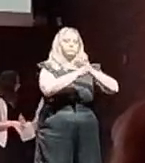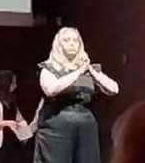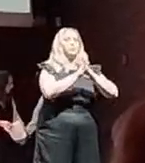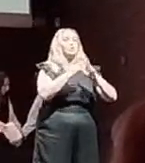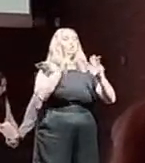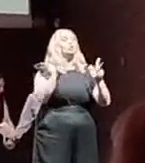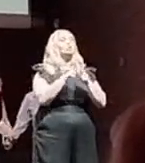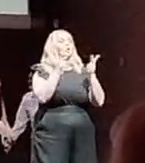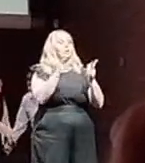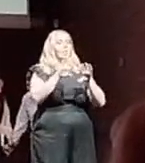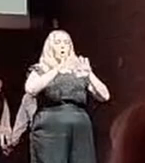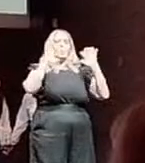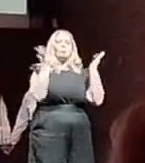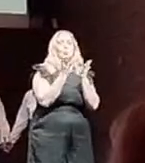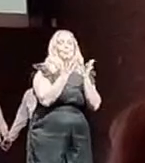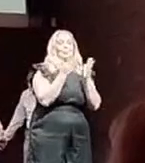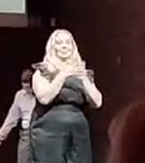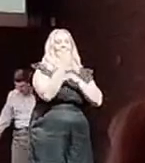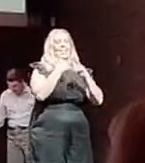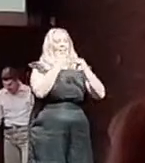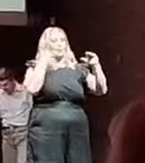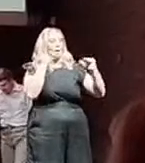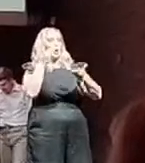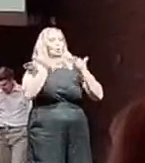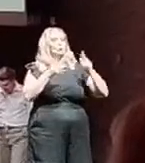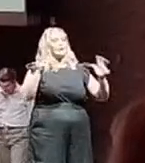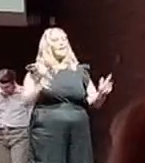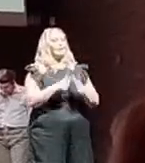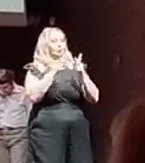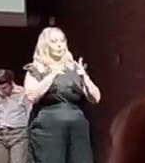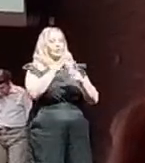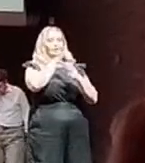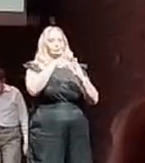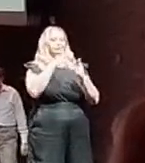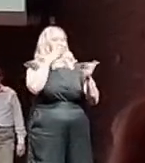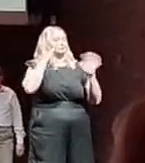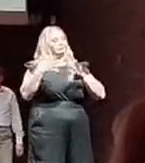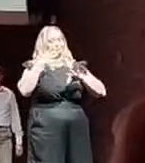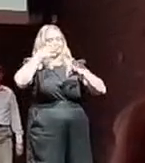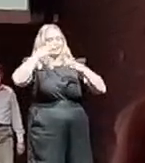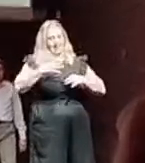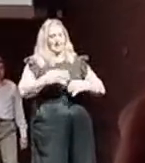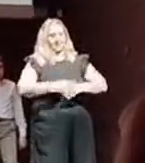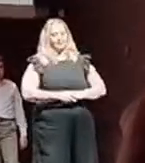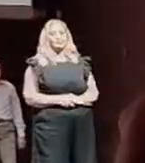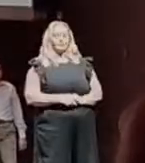Una sociedad, un mundo en el que la igualdad y la justicia social sean una realidad.